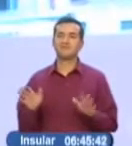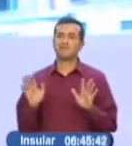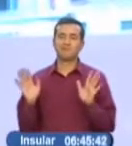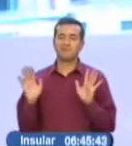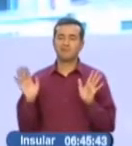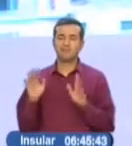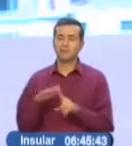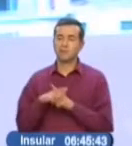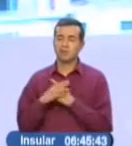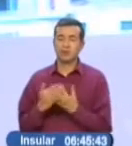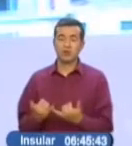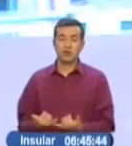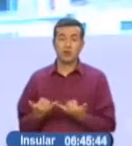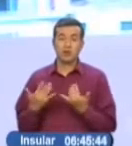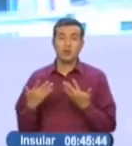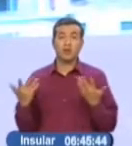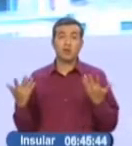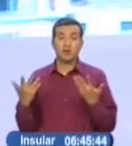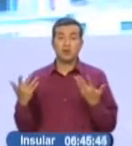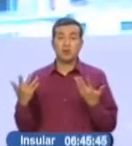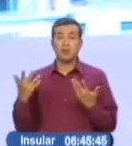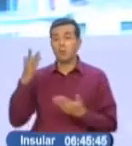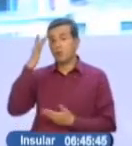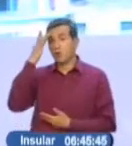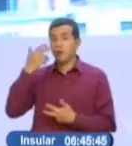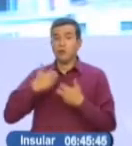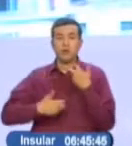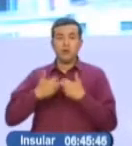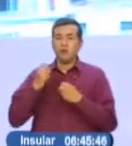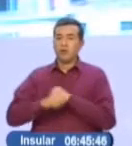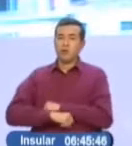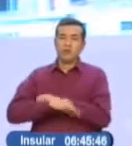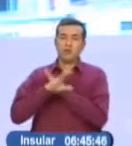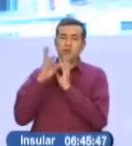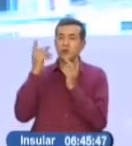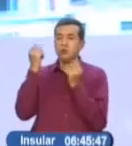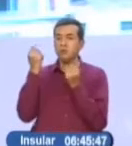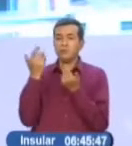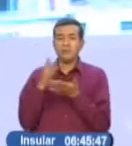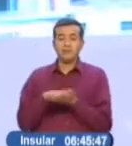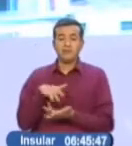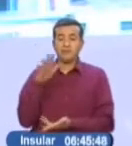Esta coyuntura en este momento está marcado por un problema claramente de liquidez,